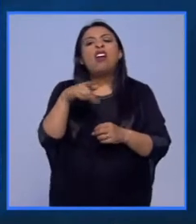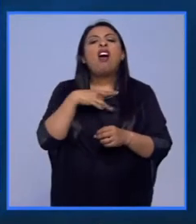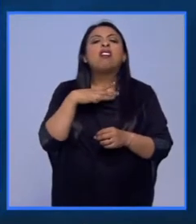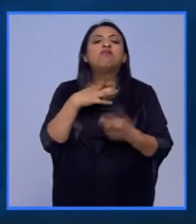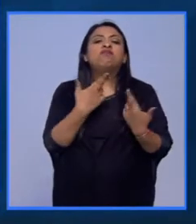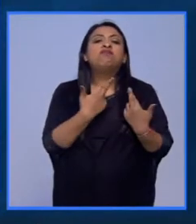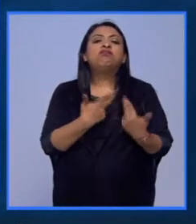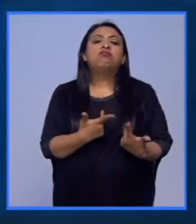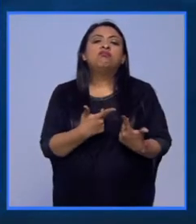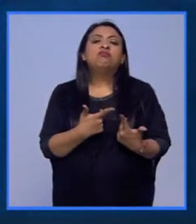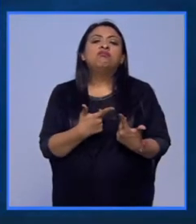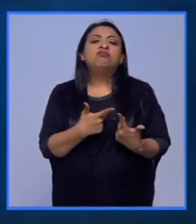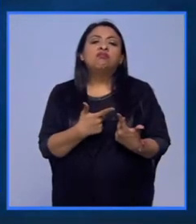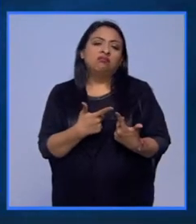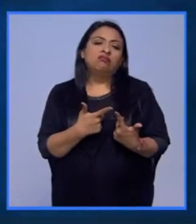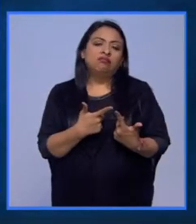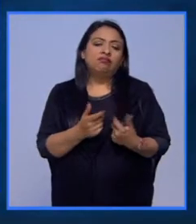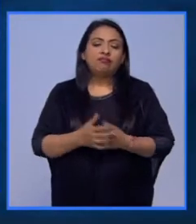desamor.